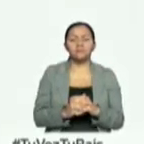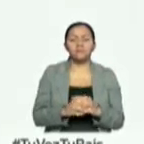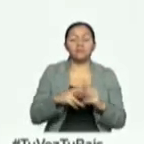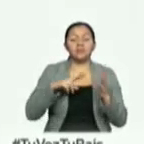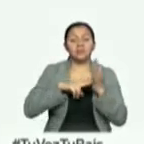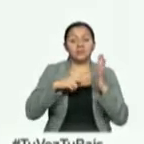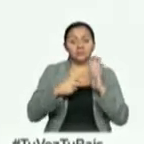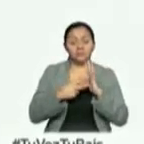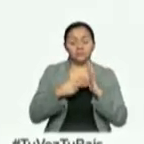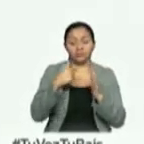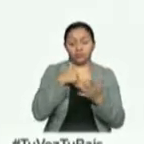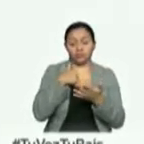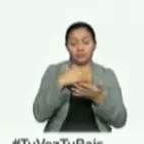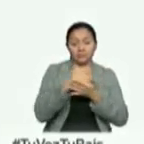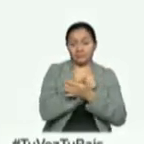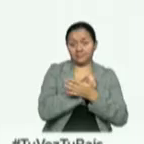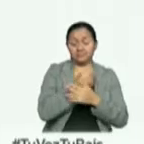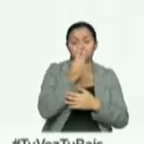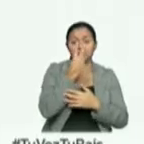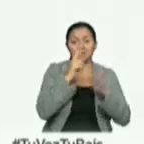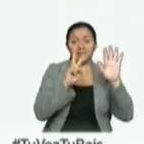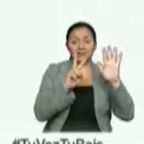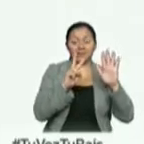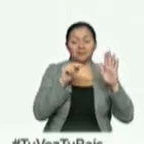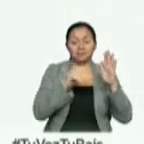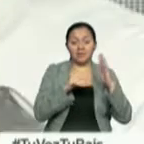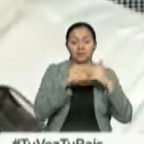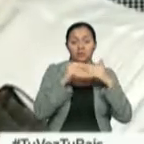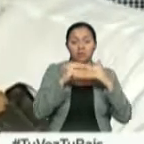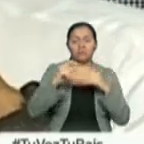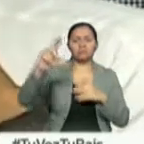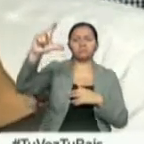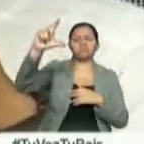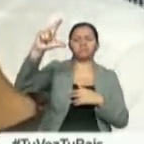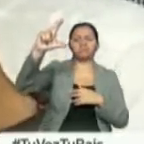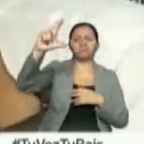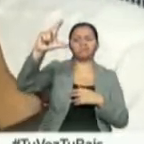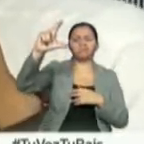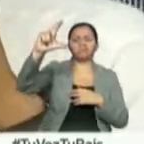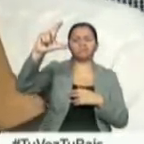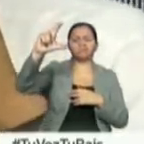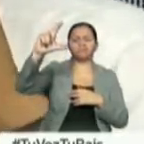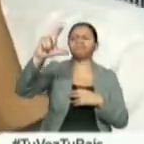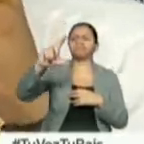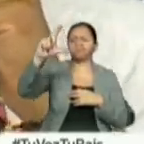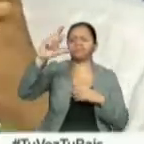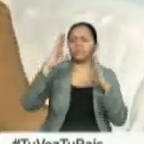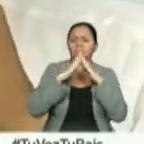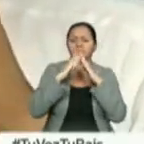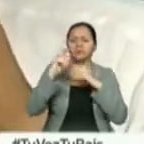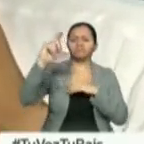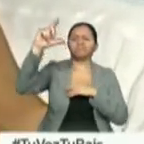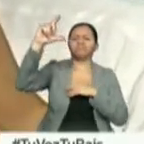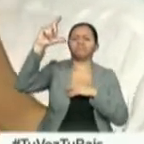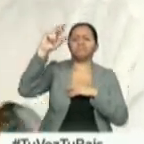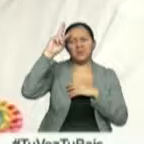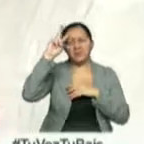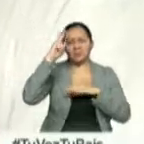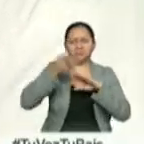para ganar 27 mil dólares tengo que vender a 80 mil dólares la casa especular